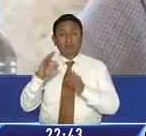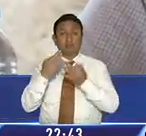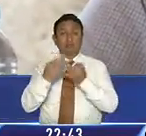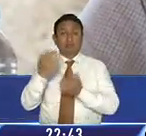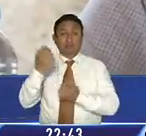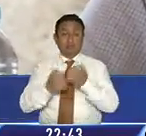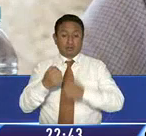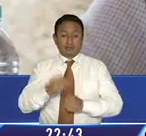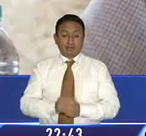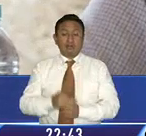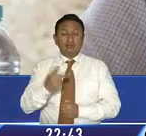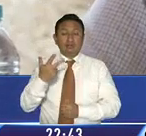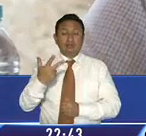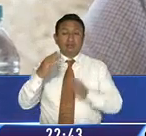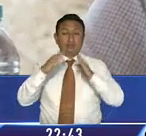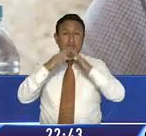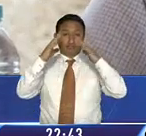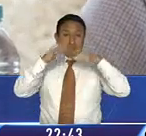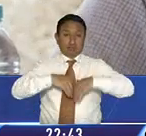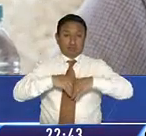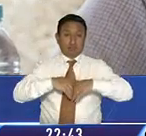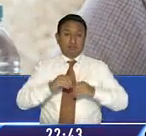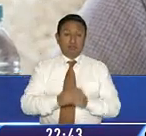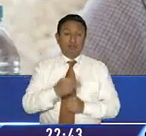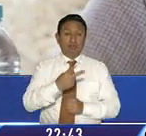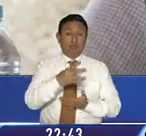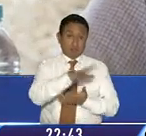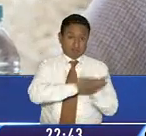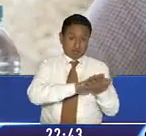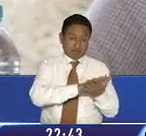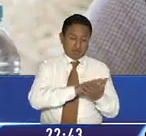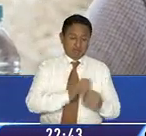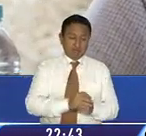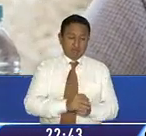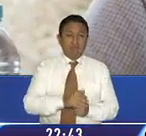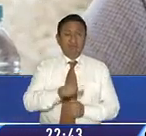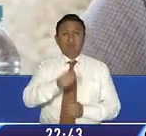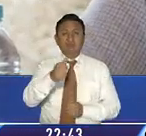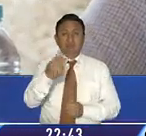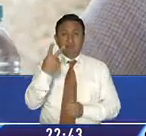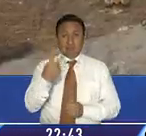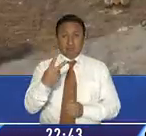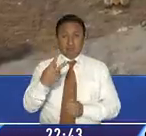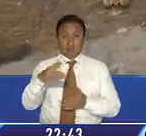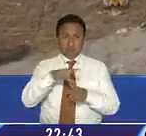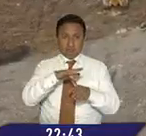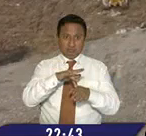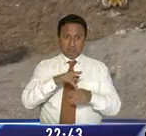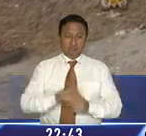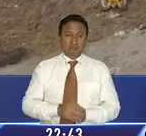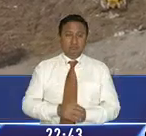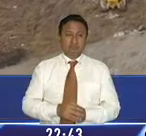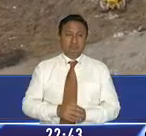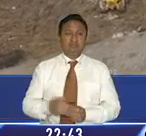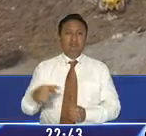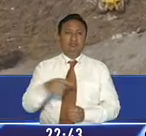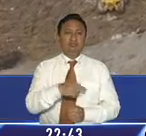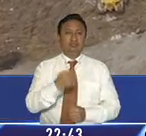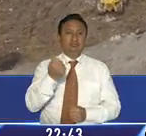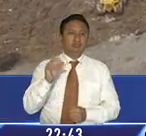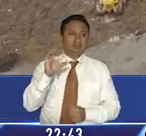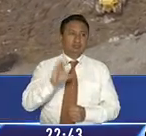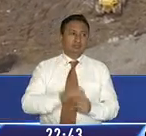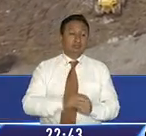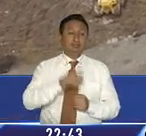afectadas, 3 viviendas afectadas y 2 destruidas, adicional a 2 más que están en zona de riesgo. Para esta obra se utilizará una inversión